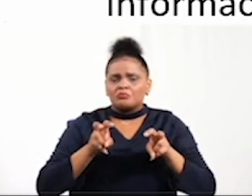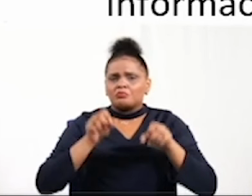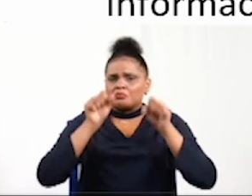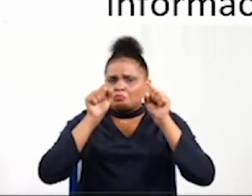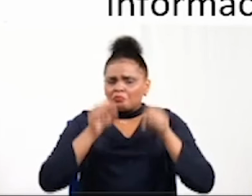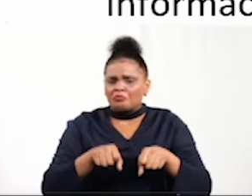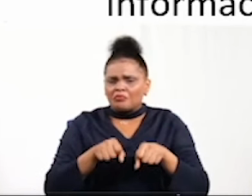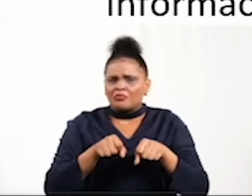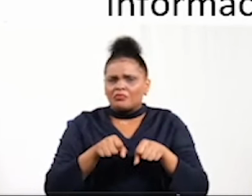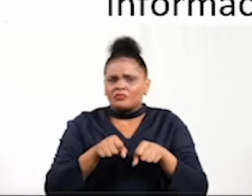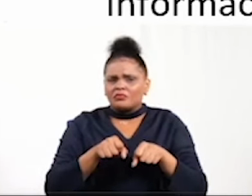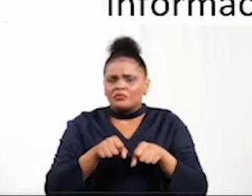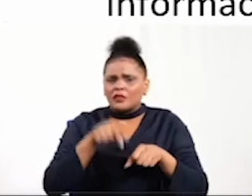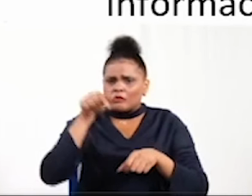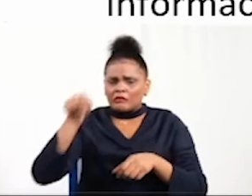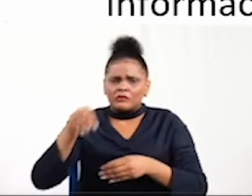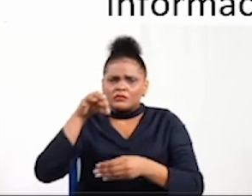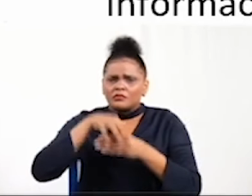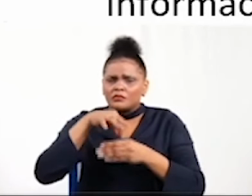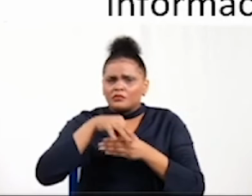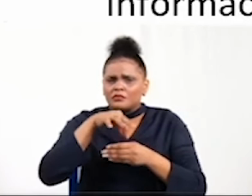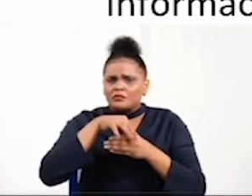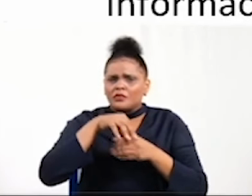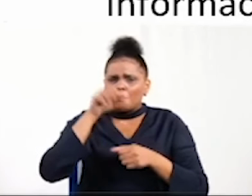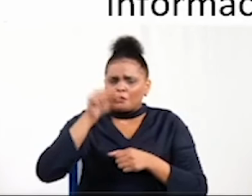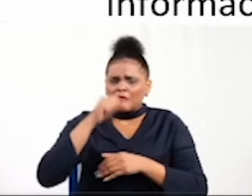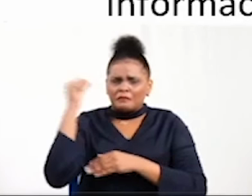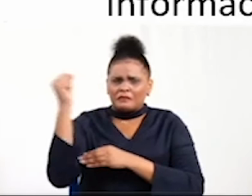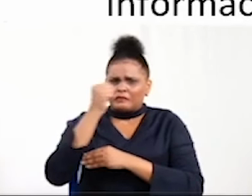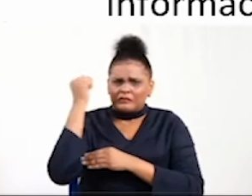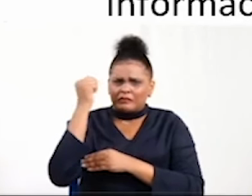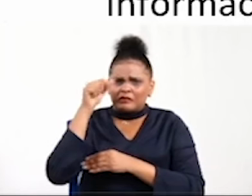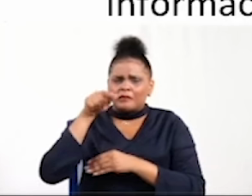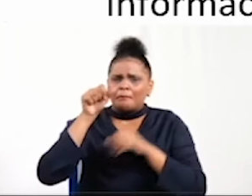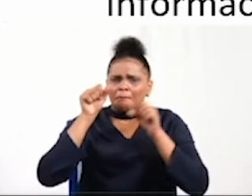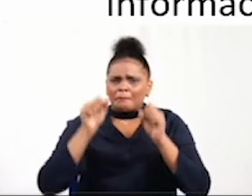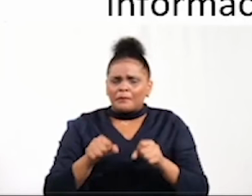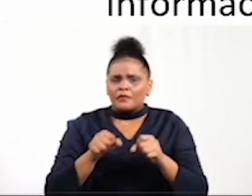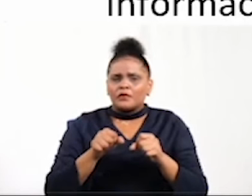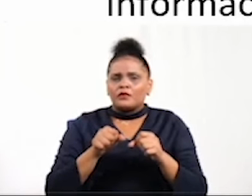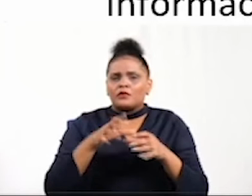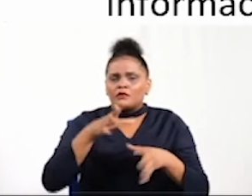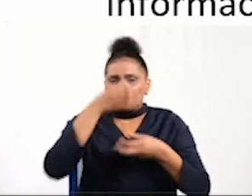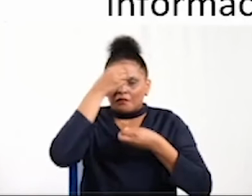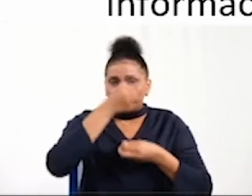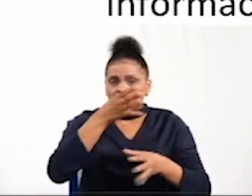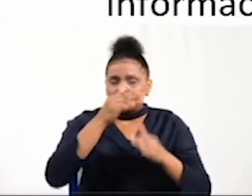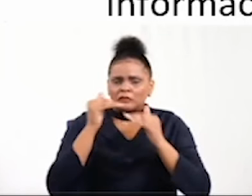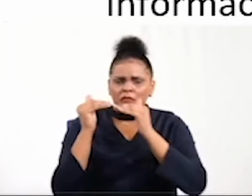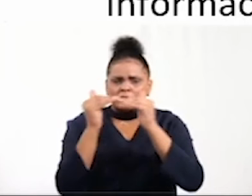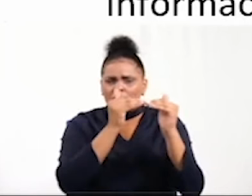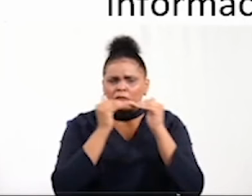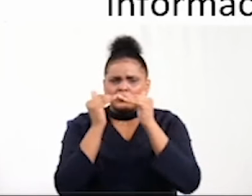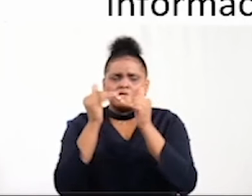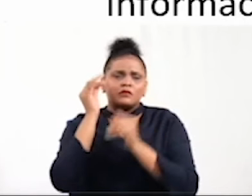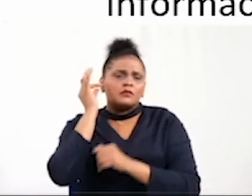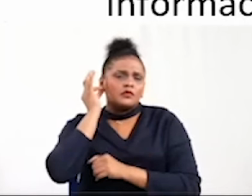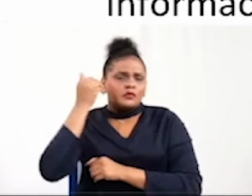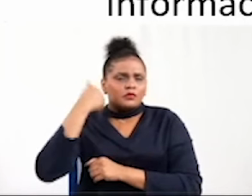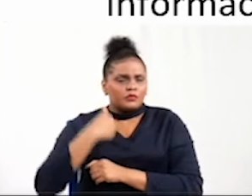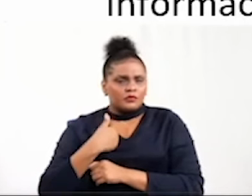entrada para que el tribunal siga fortaleciendo la transversalización de la perspectiva de igualdad de género en sus